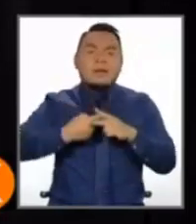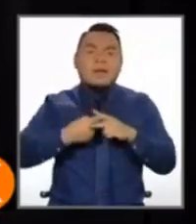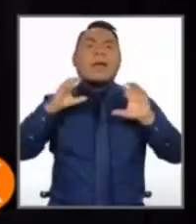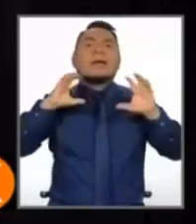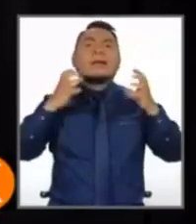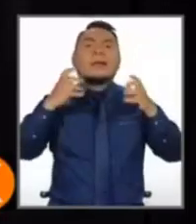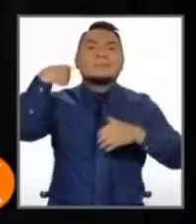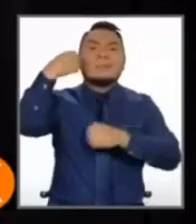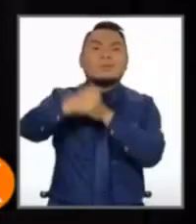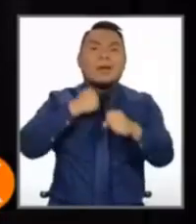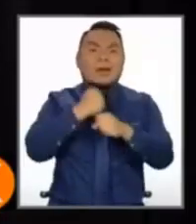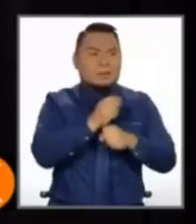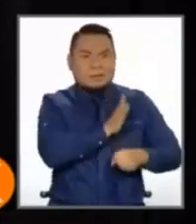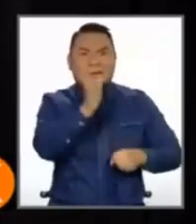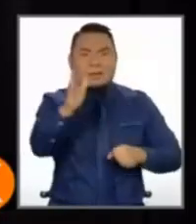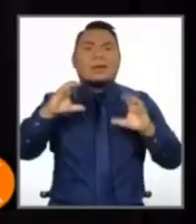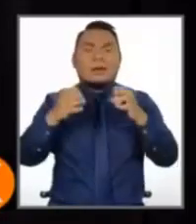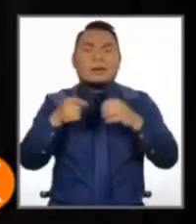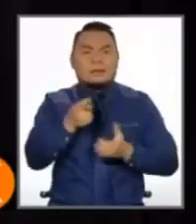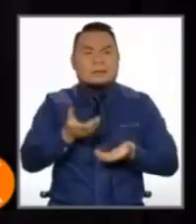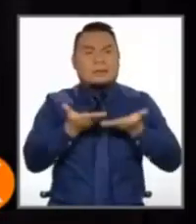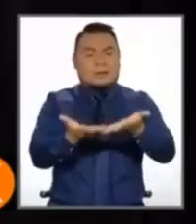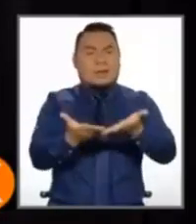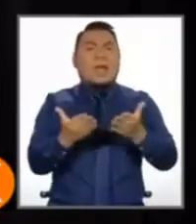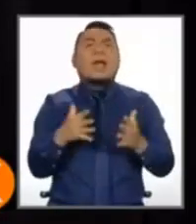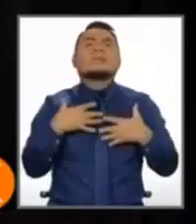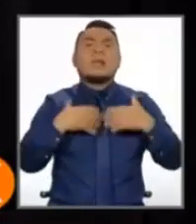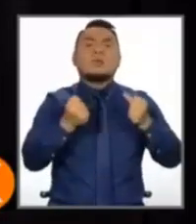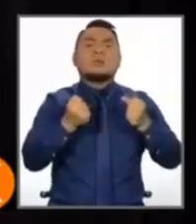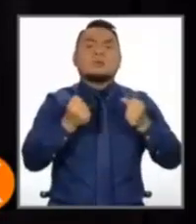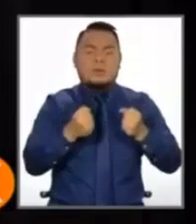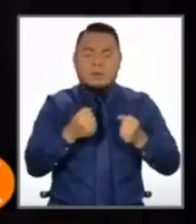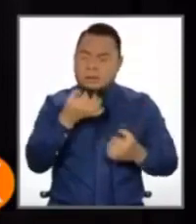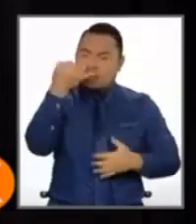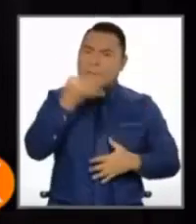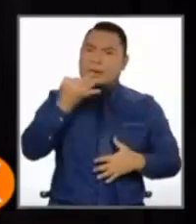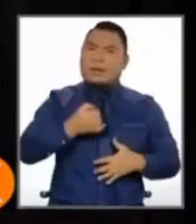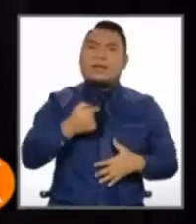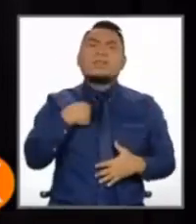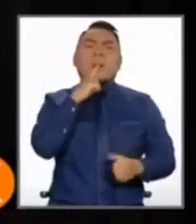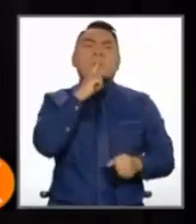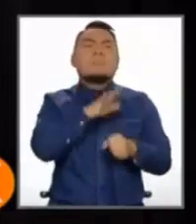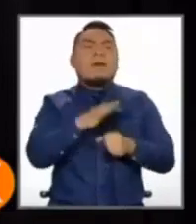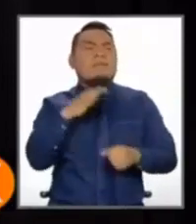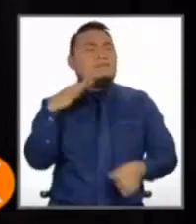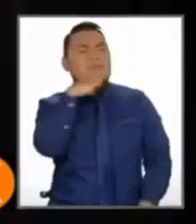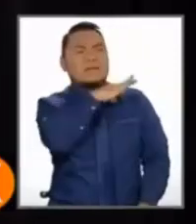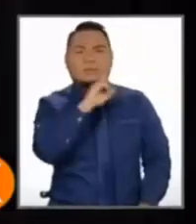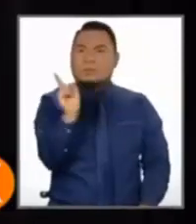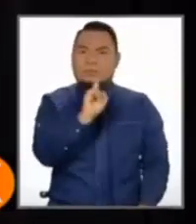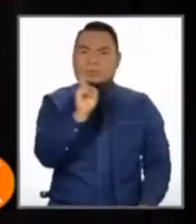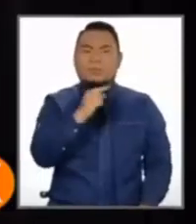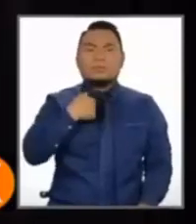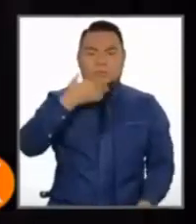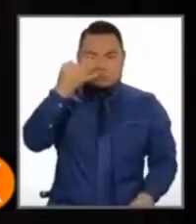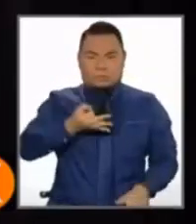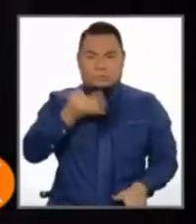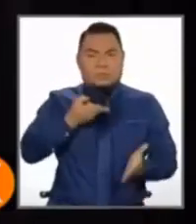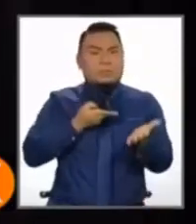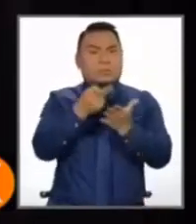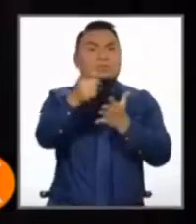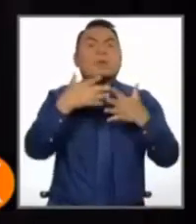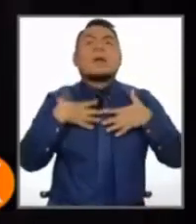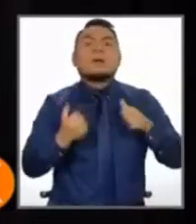clases. Apuntaremos a darte una salud digna y de calidad. No vamos a dar promesas falsas. Nosotros garantizaremos tu